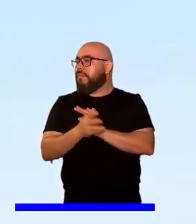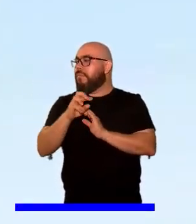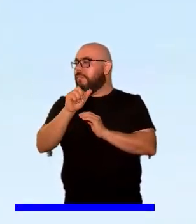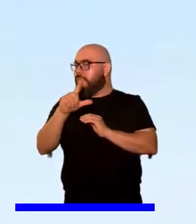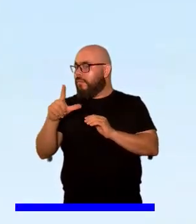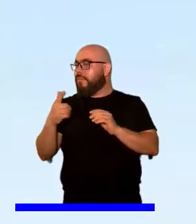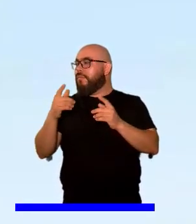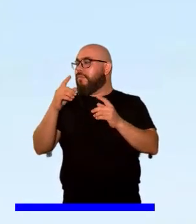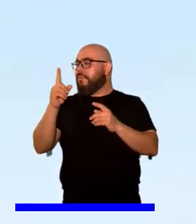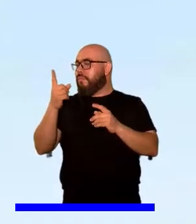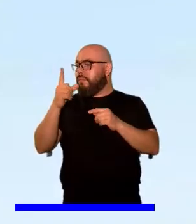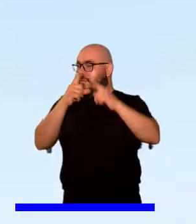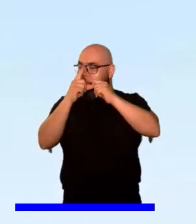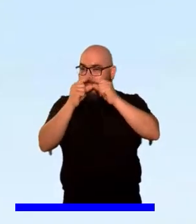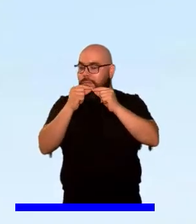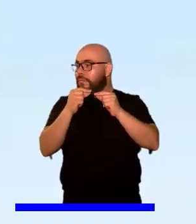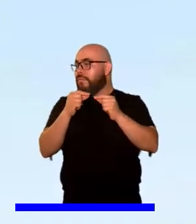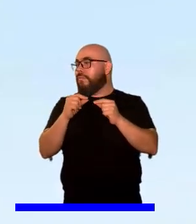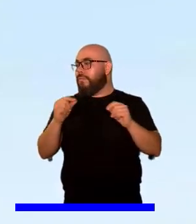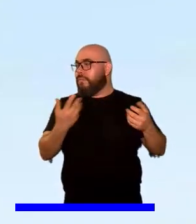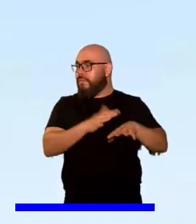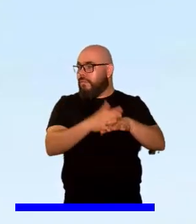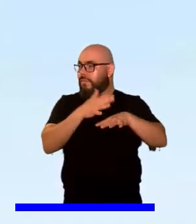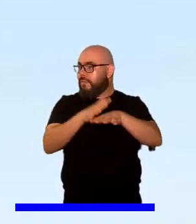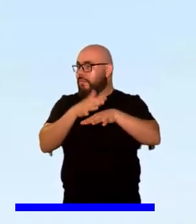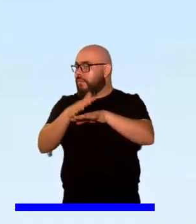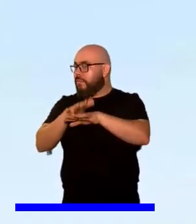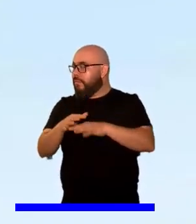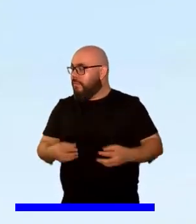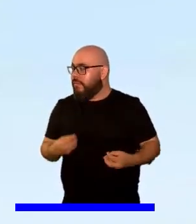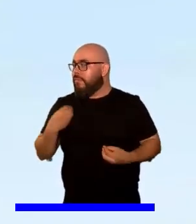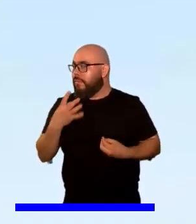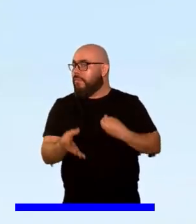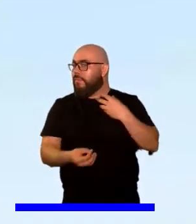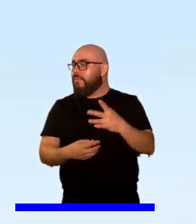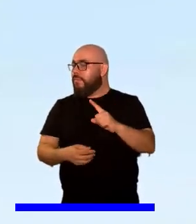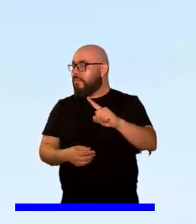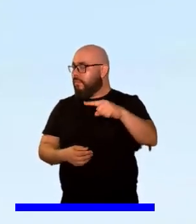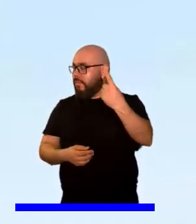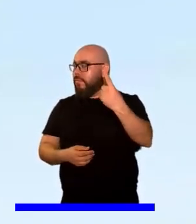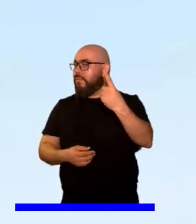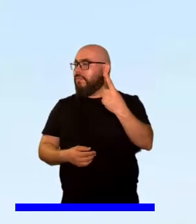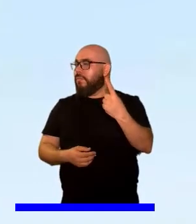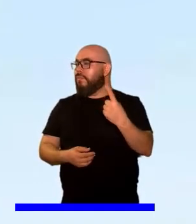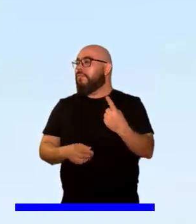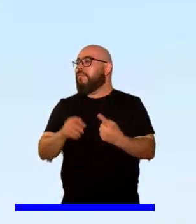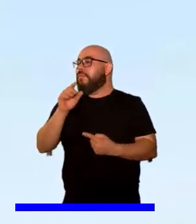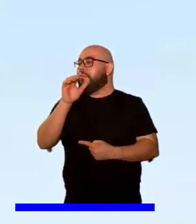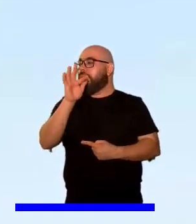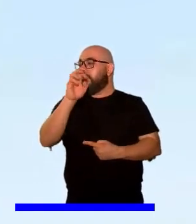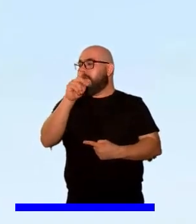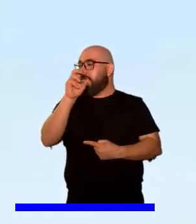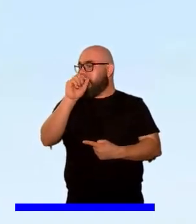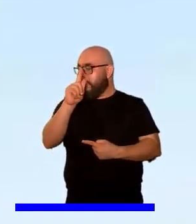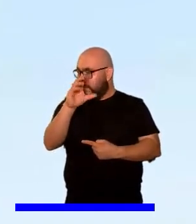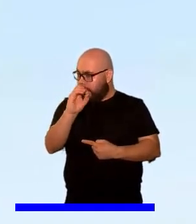esta a esta ola de redes neuronales, sino al público. El primer desarrollo que ponemos acá es TensorFlow.